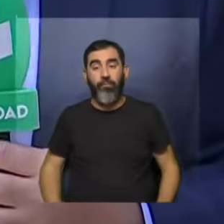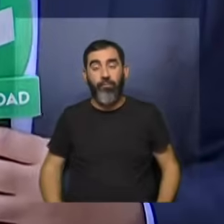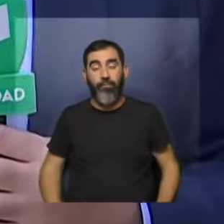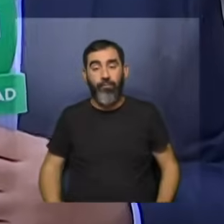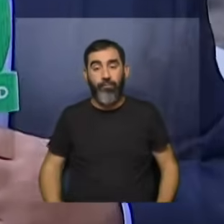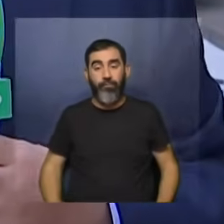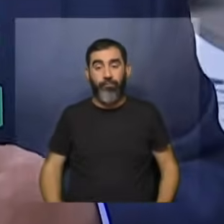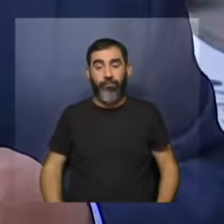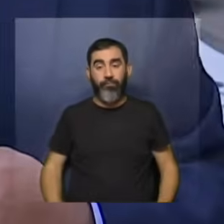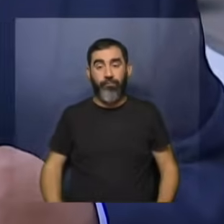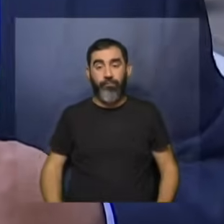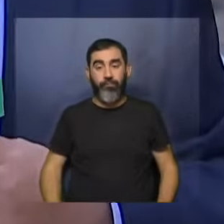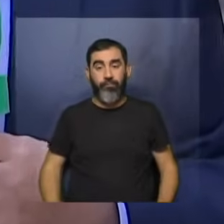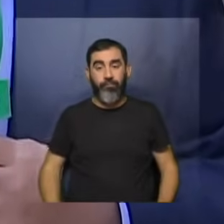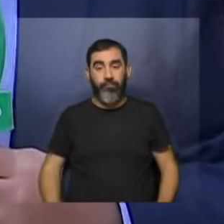Luca, adelante.